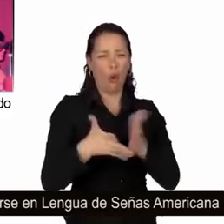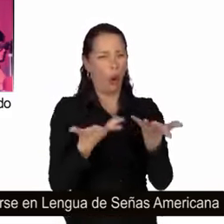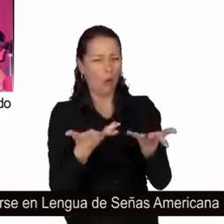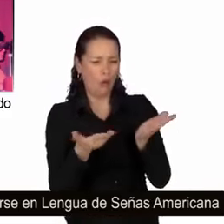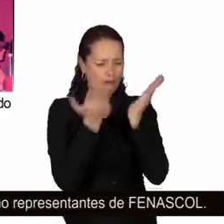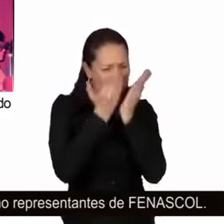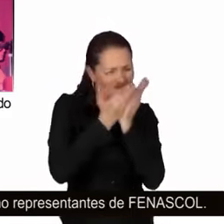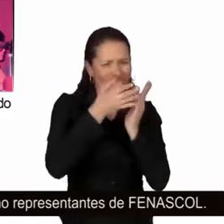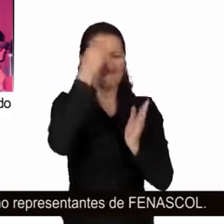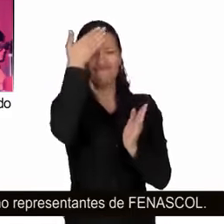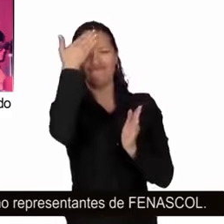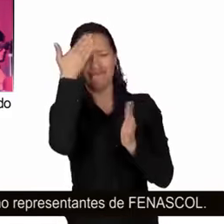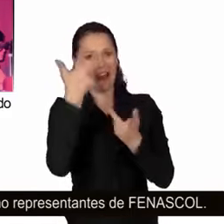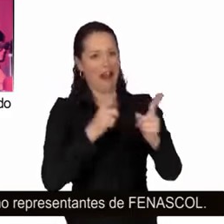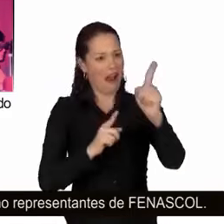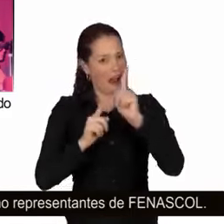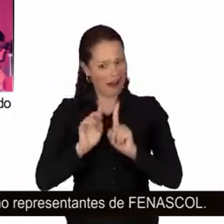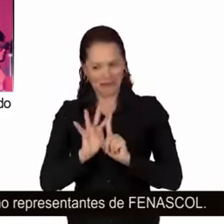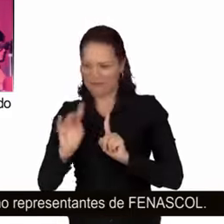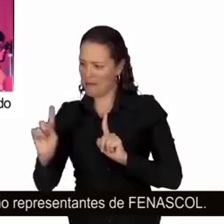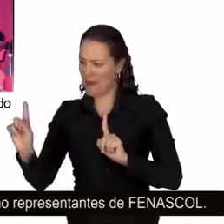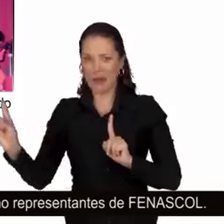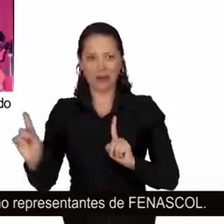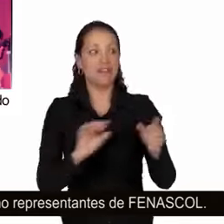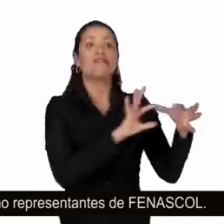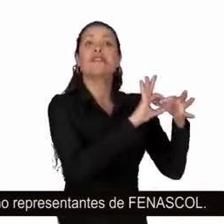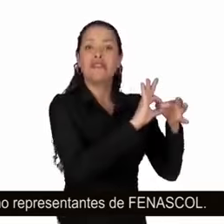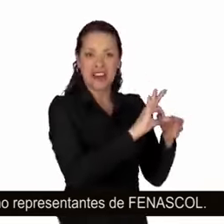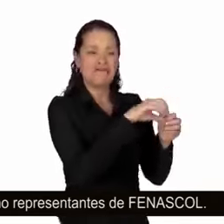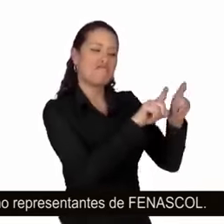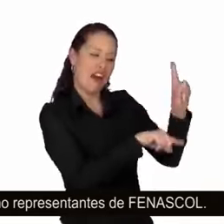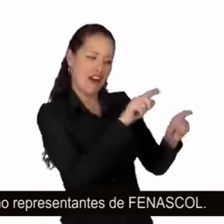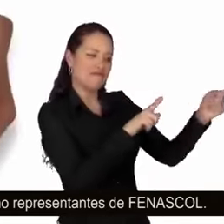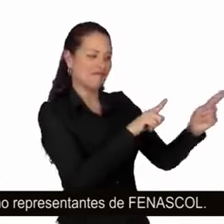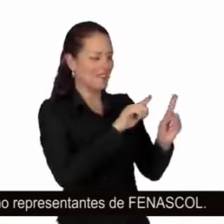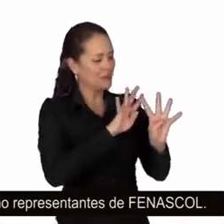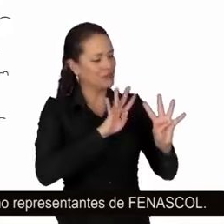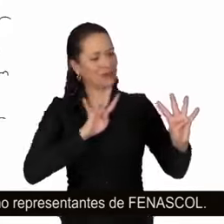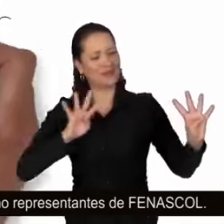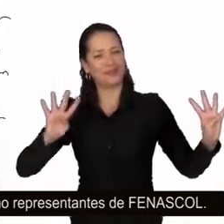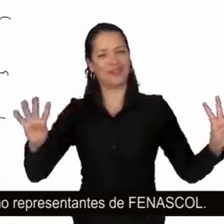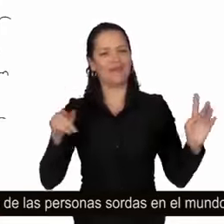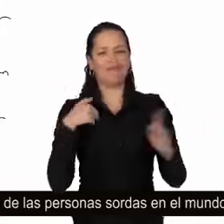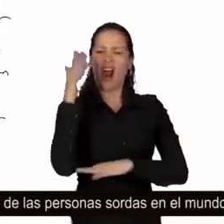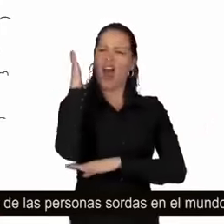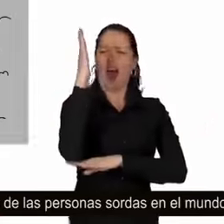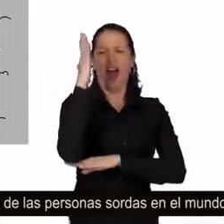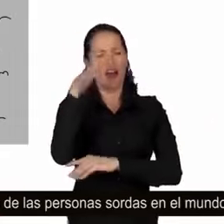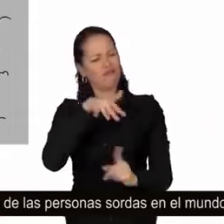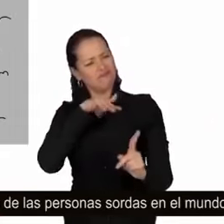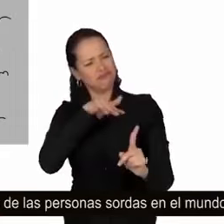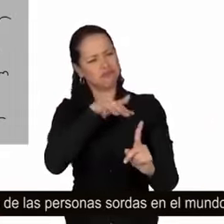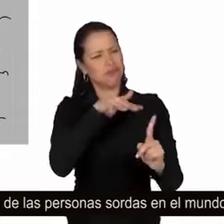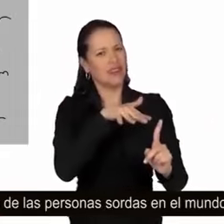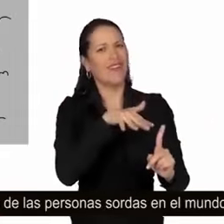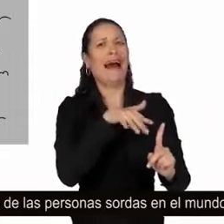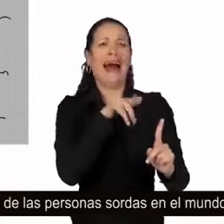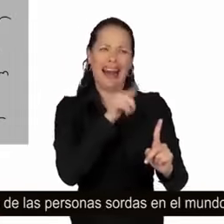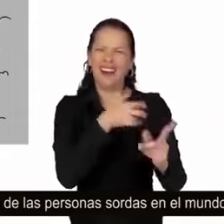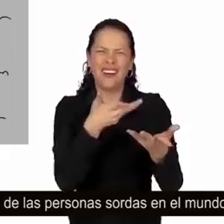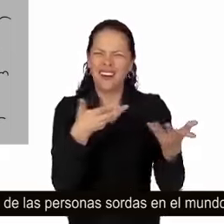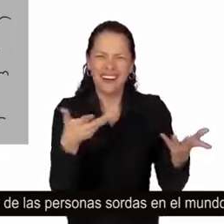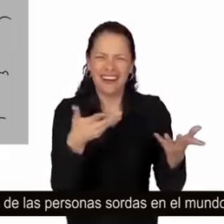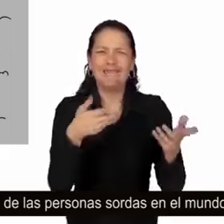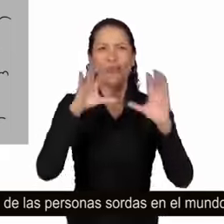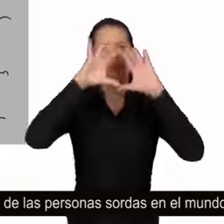americana, ASL, y estudios en ese tema. Y por último, representantes de FENASCOL. Las charlas mostraron la